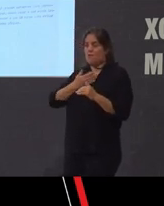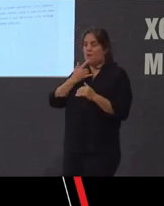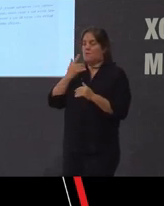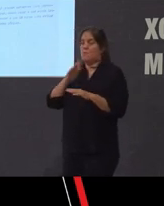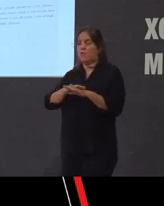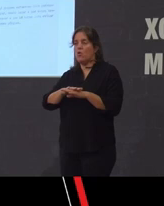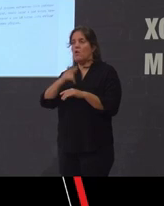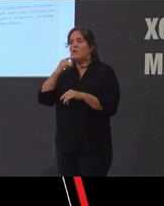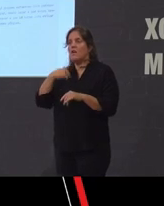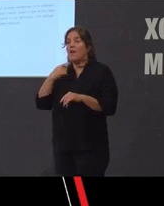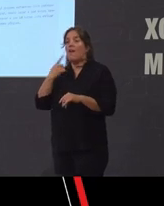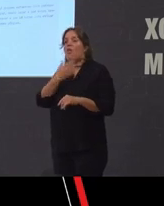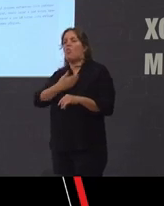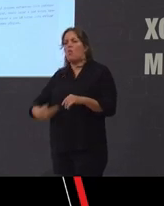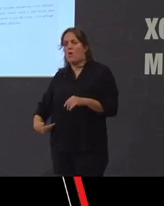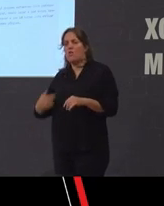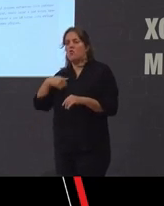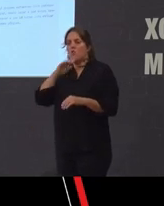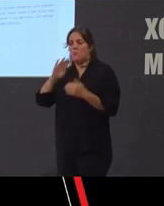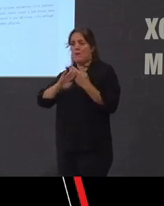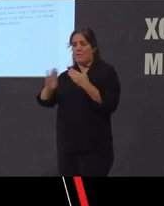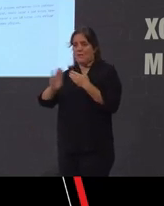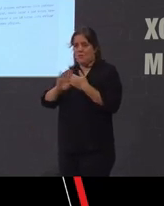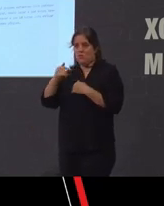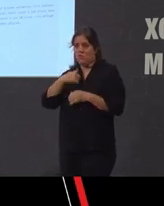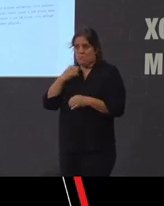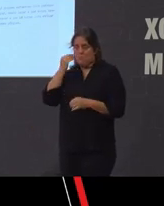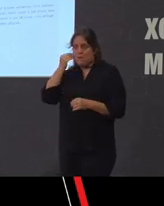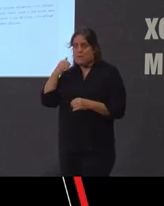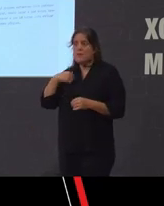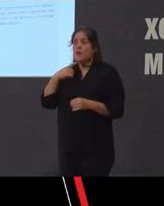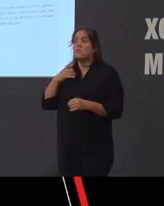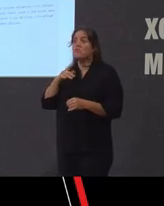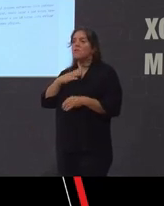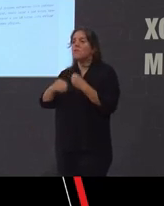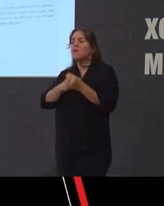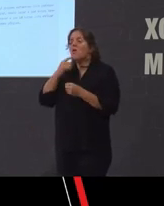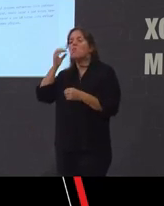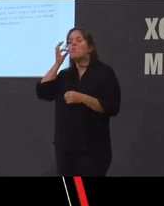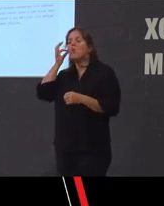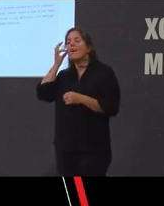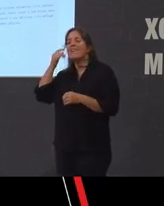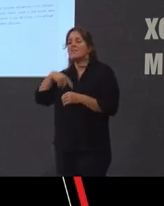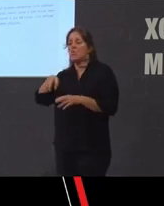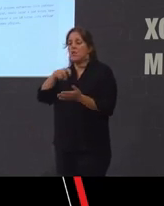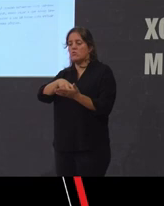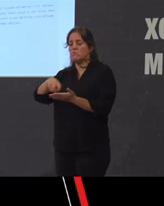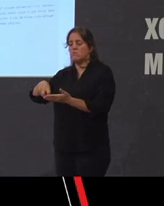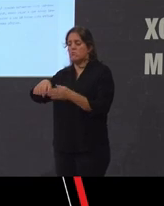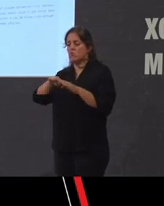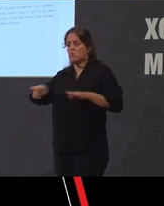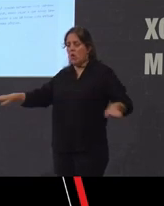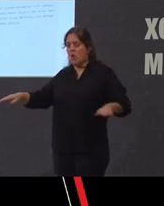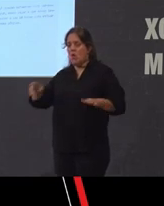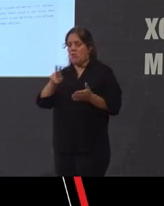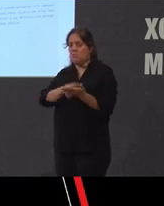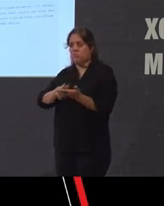ya que se consideraban dueños del monte. Y para impedir los mismos, se arrojaron las mujeres delante del suelo de la maquinaria